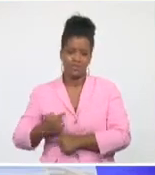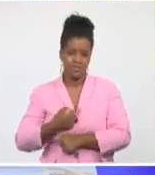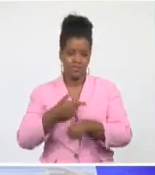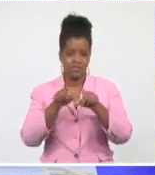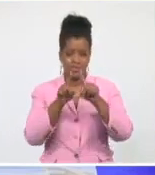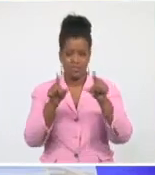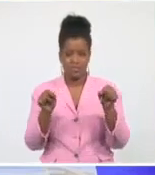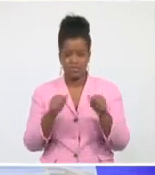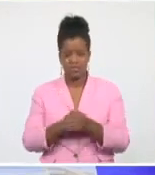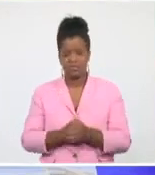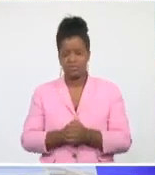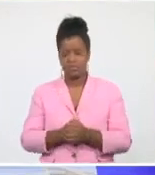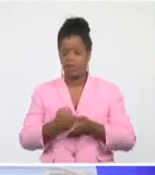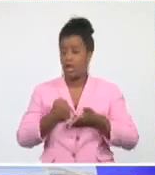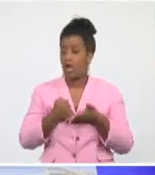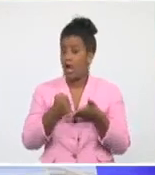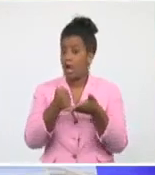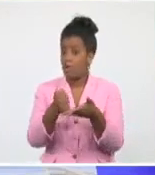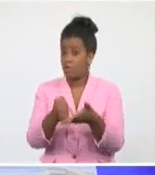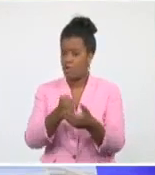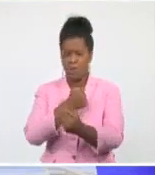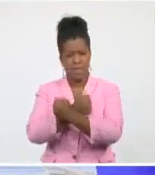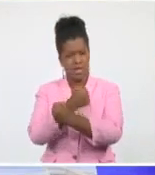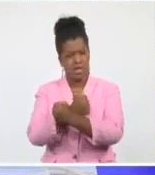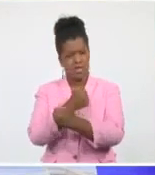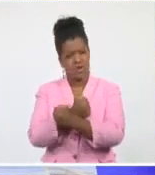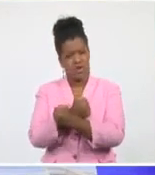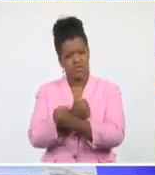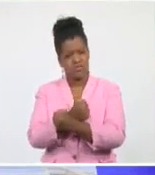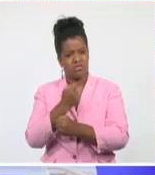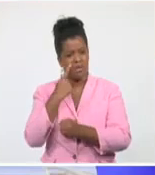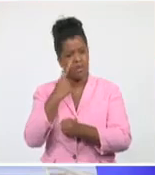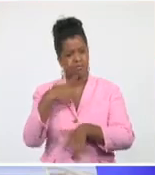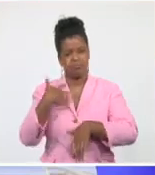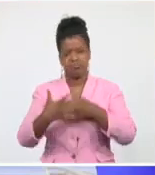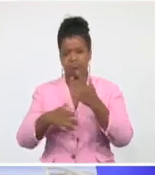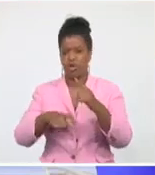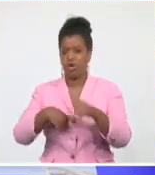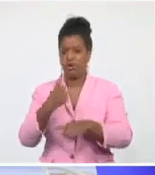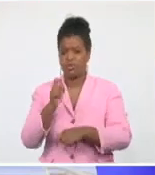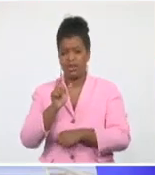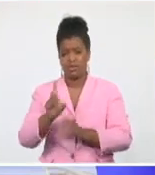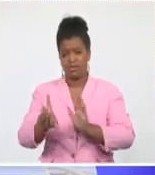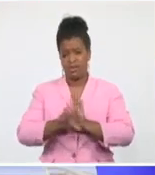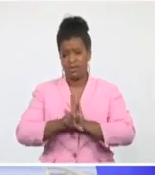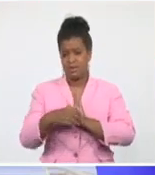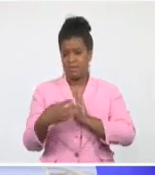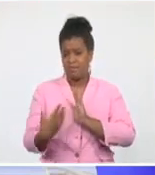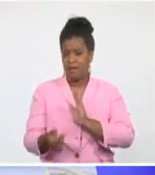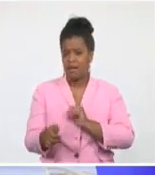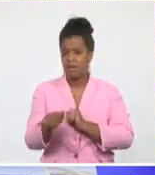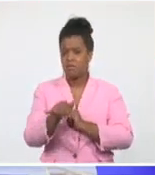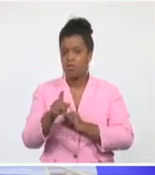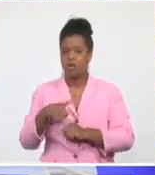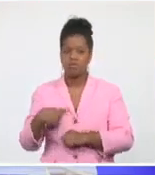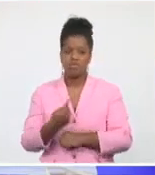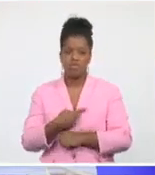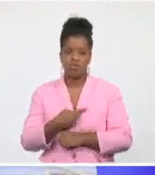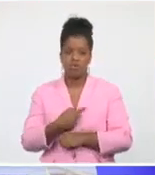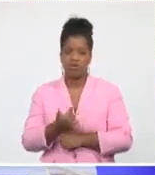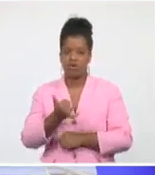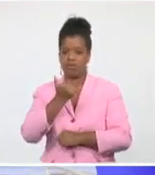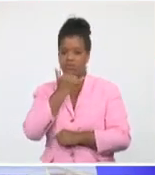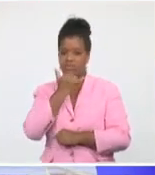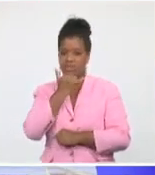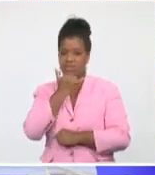y financió y apoyó peligrosos actos de violencia y desacato a la ley para promover inestabilidad social y política